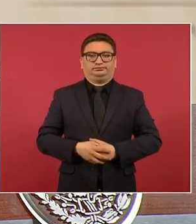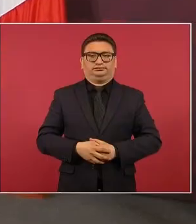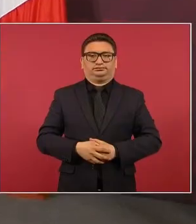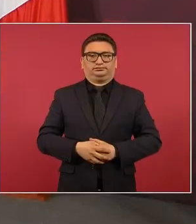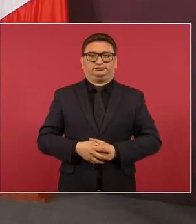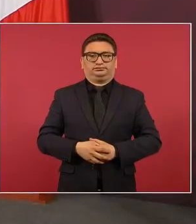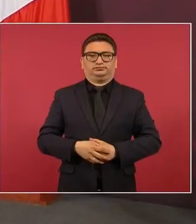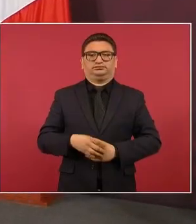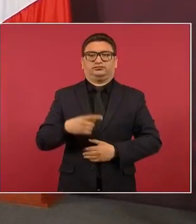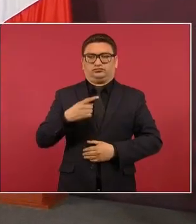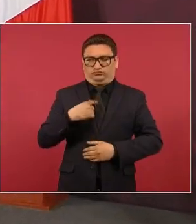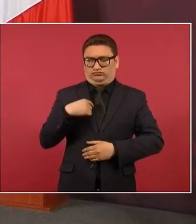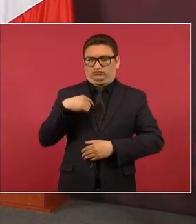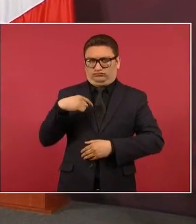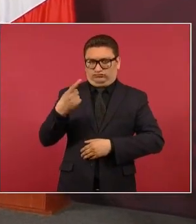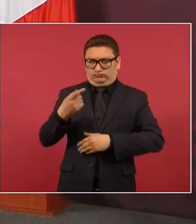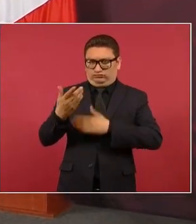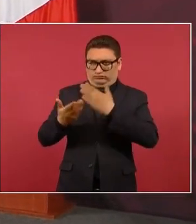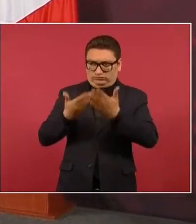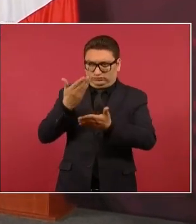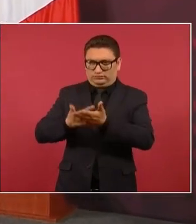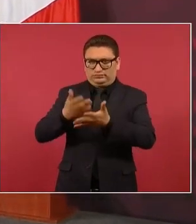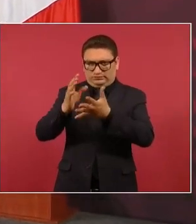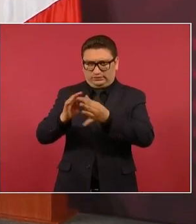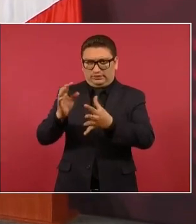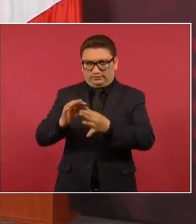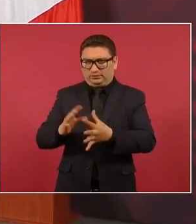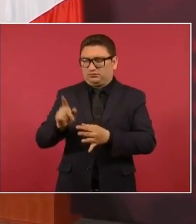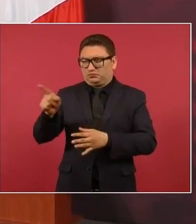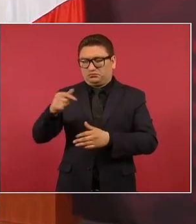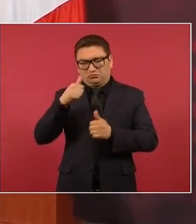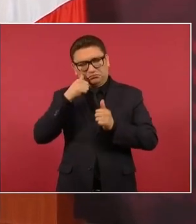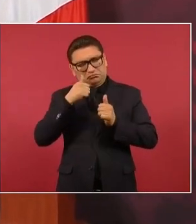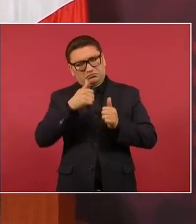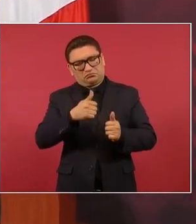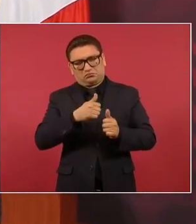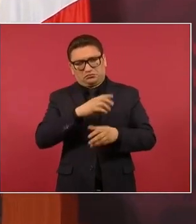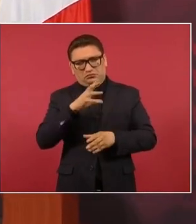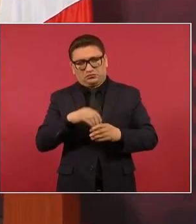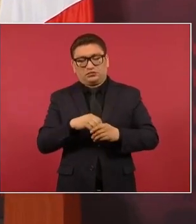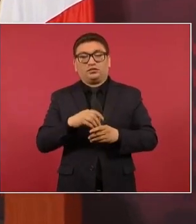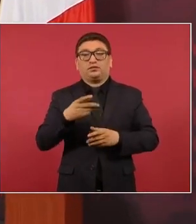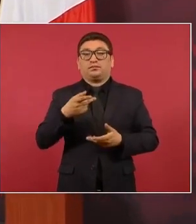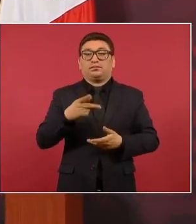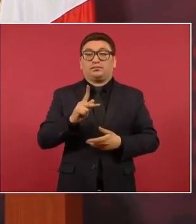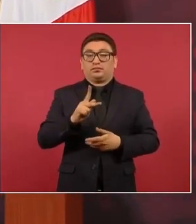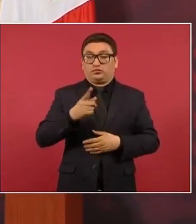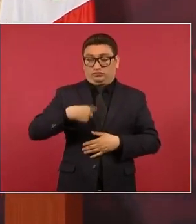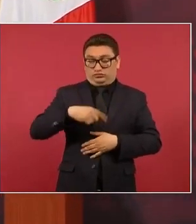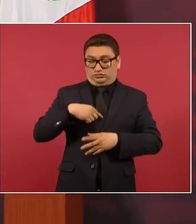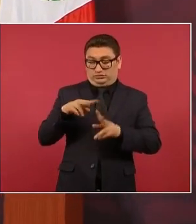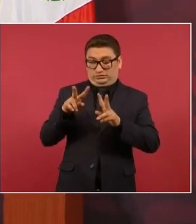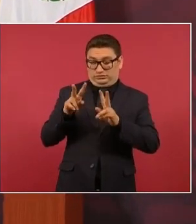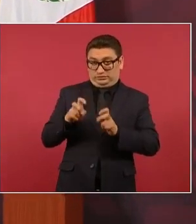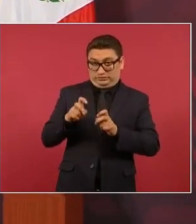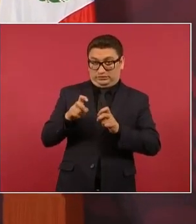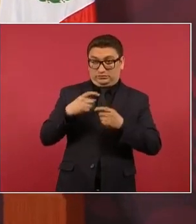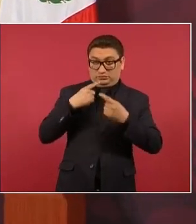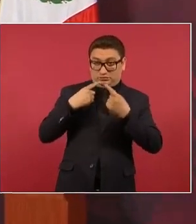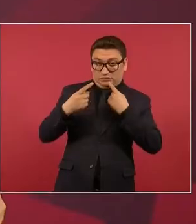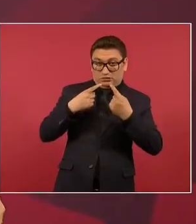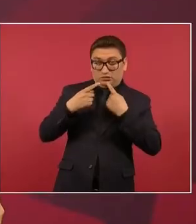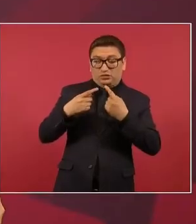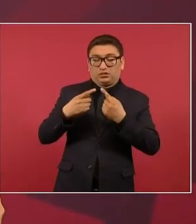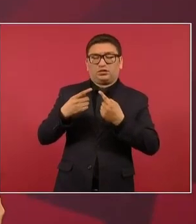Escuchó mi planteamiento en general, y no solo tratamos el tema de